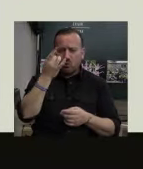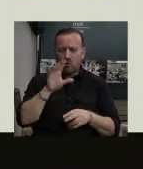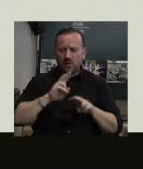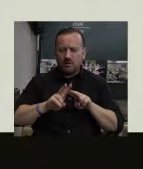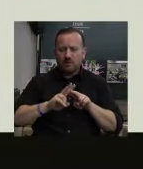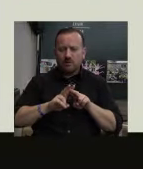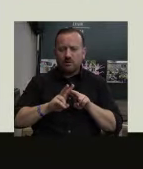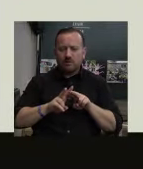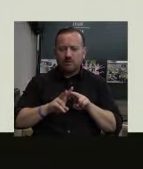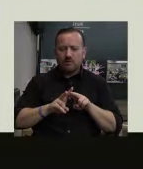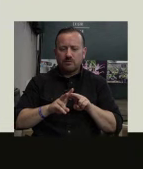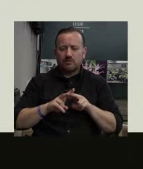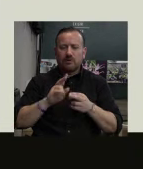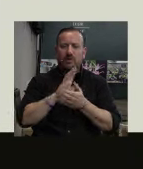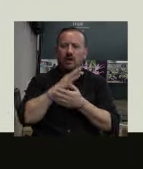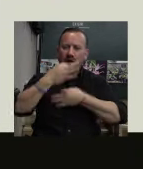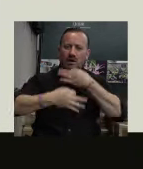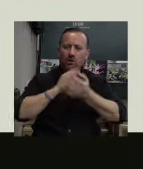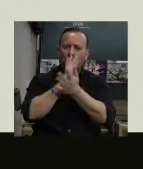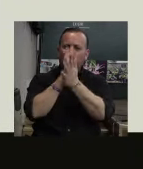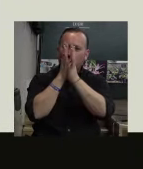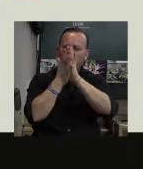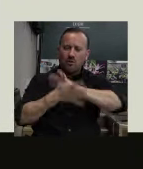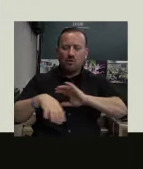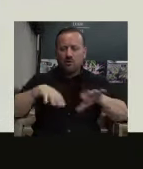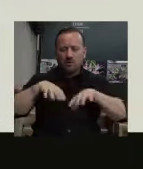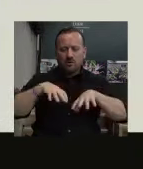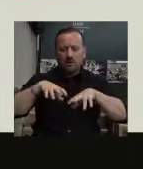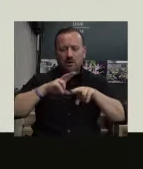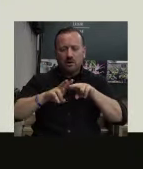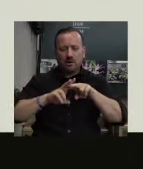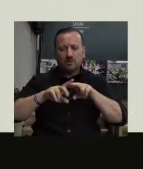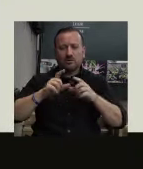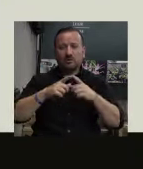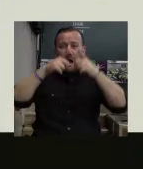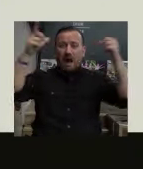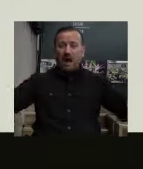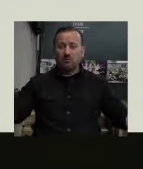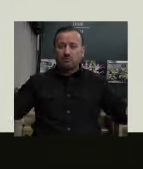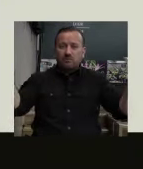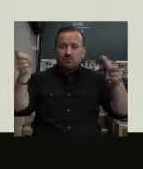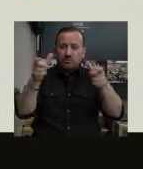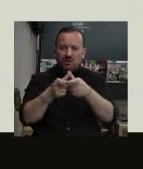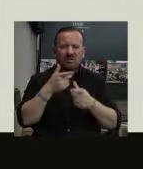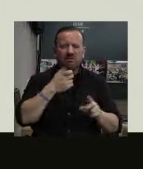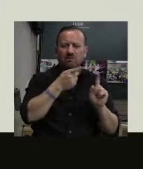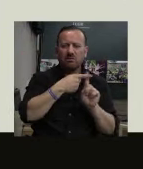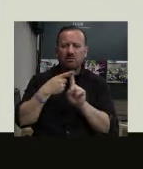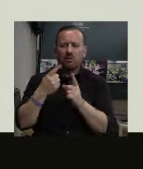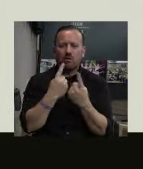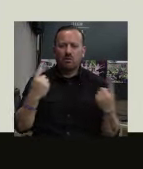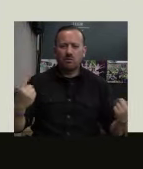fue datear todas las cosas que hacíamos de lo grande a lo pequeño en qué participaba cada uno